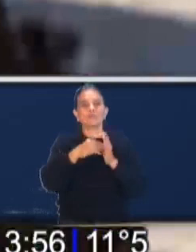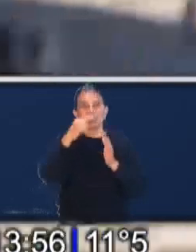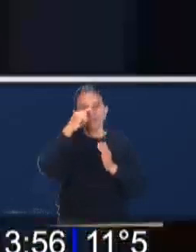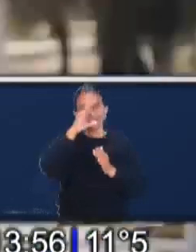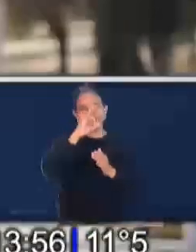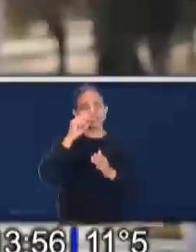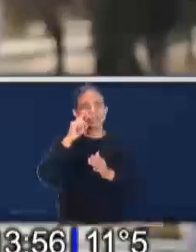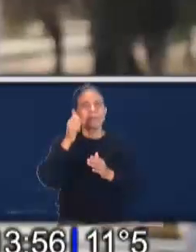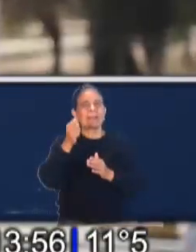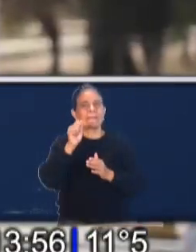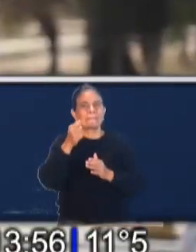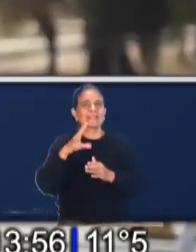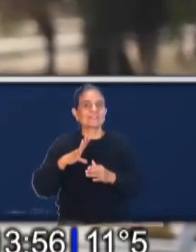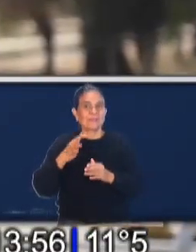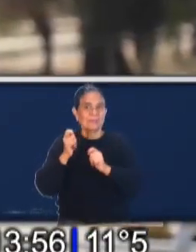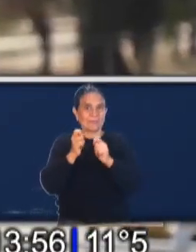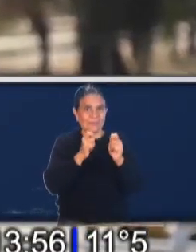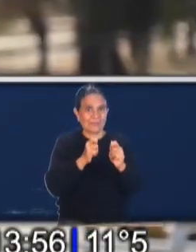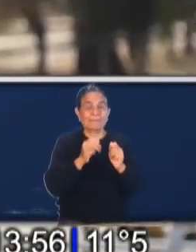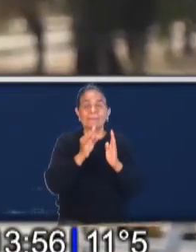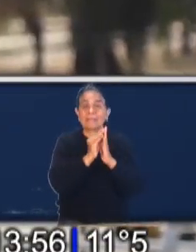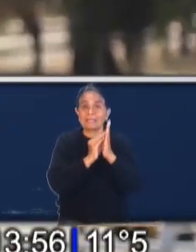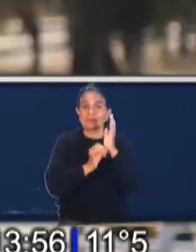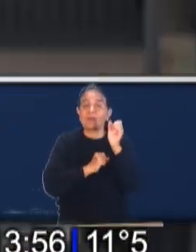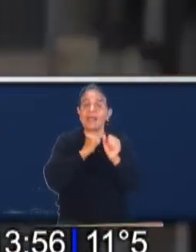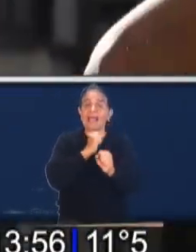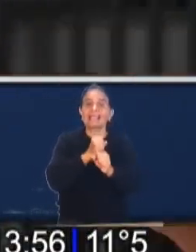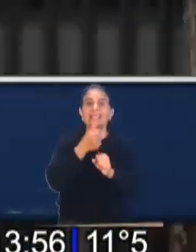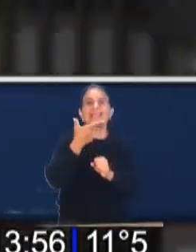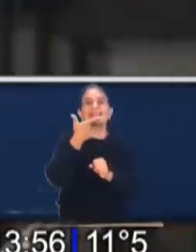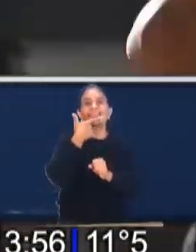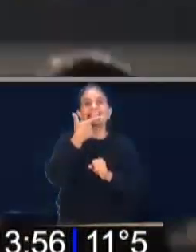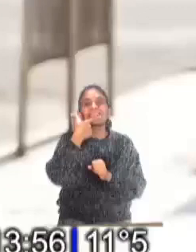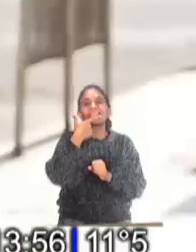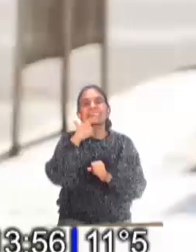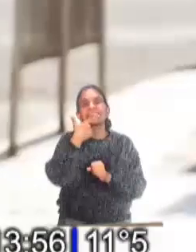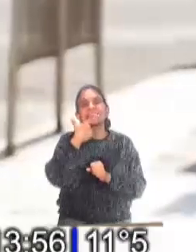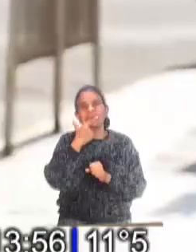en premios. Tenés tiempo de inscribirte hasta el 17 de septiembre. En